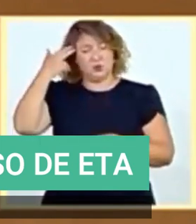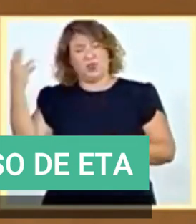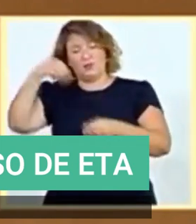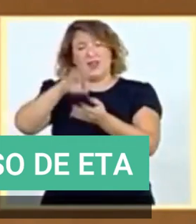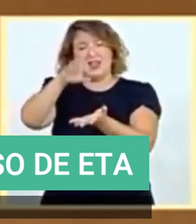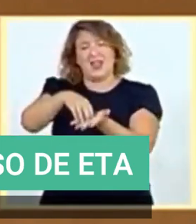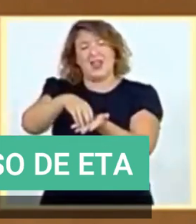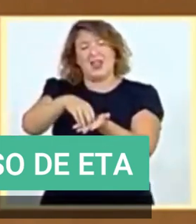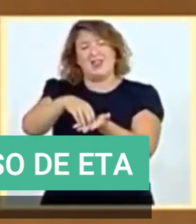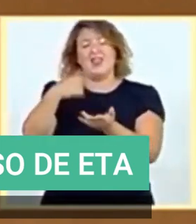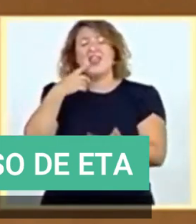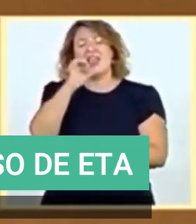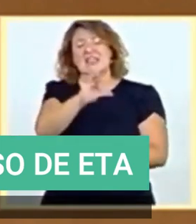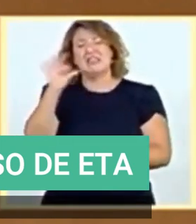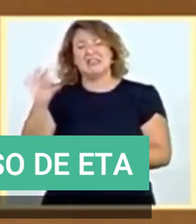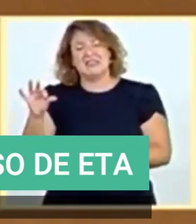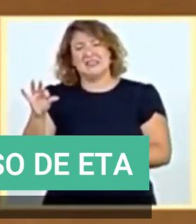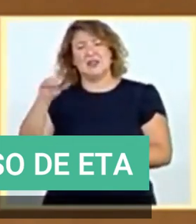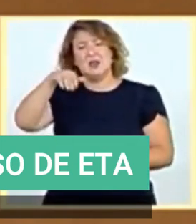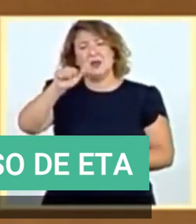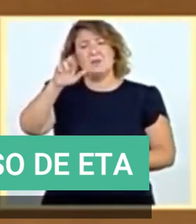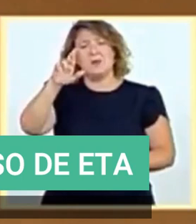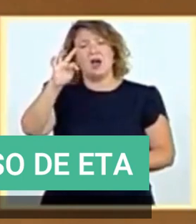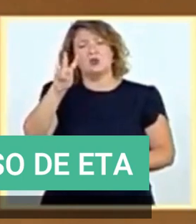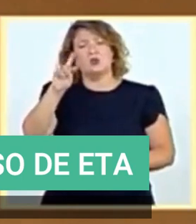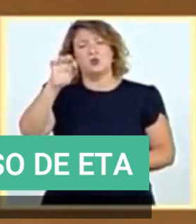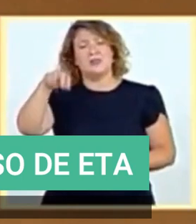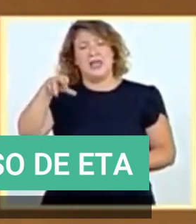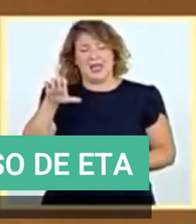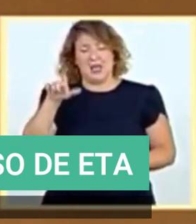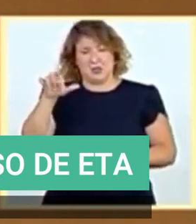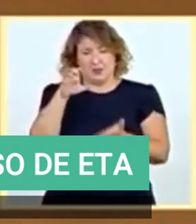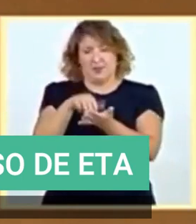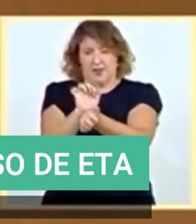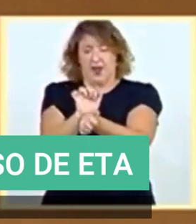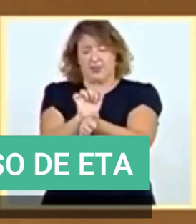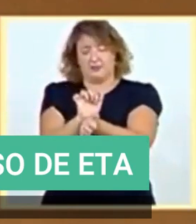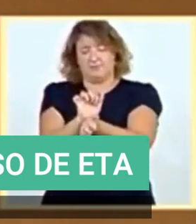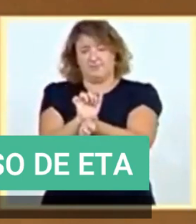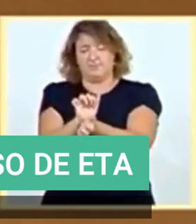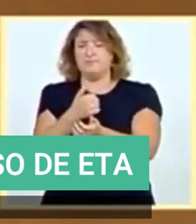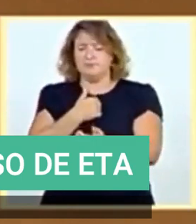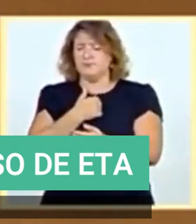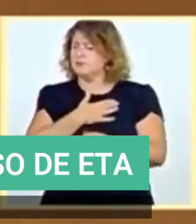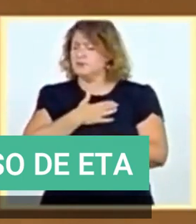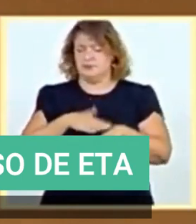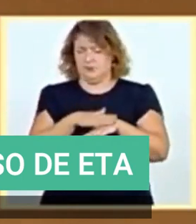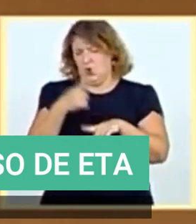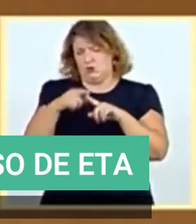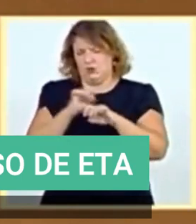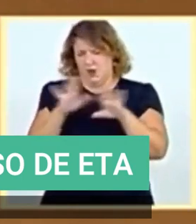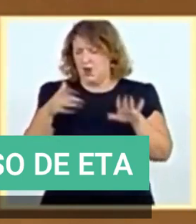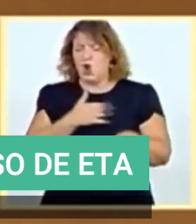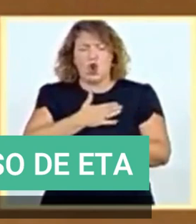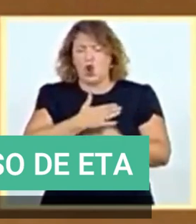cárcel donostiarra de Martutene, ¿no? Y quiero, antes que nada, decir algo obvio, y es lamentar profundamente su